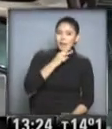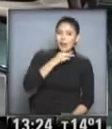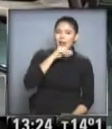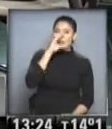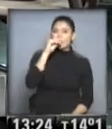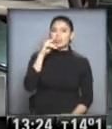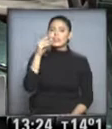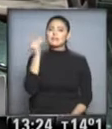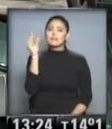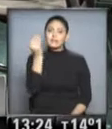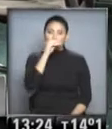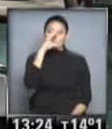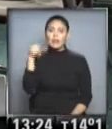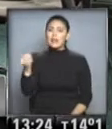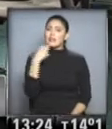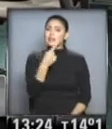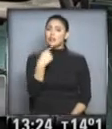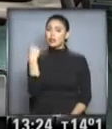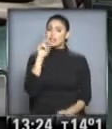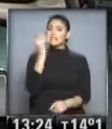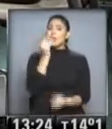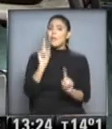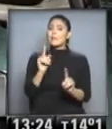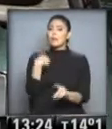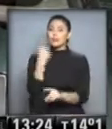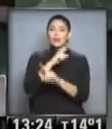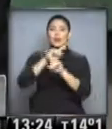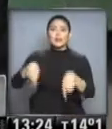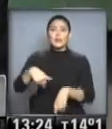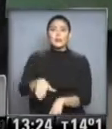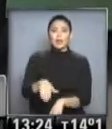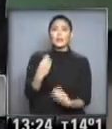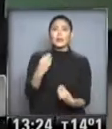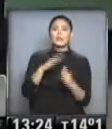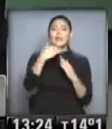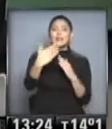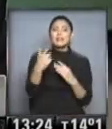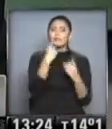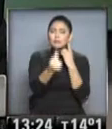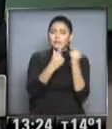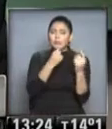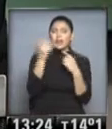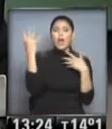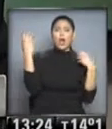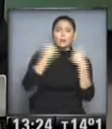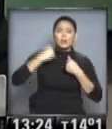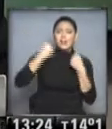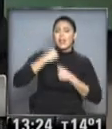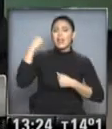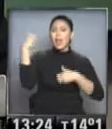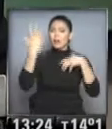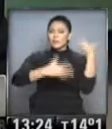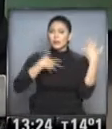de madrugada ellos decían bueno ese mismo sábado el pensábamos clausurar porque los vecinos ya venían protestando justamente porque había incidentes peleas hasta ahora